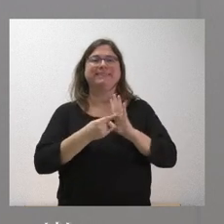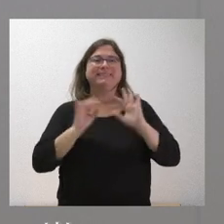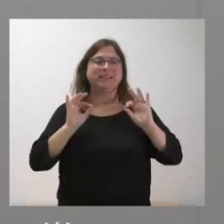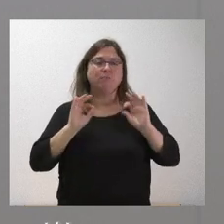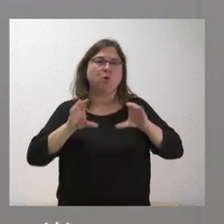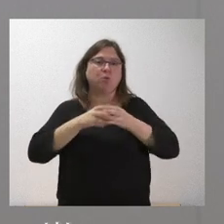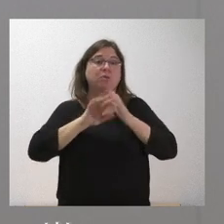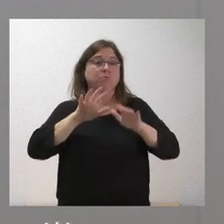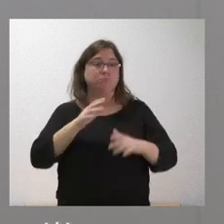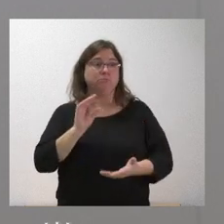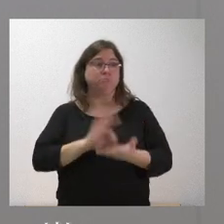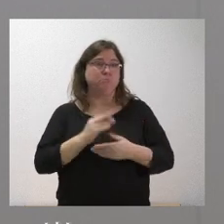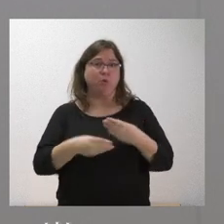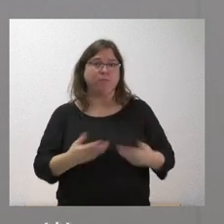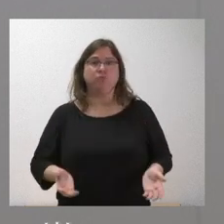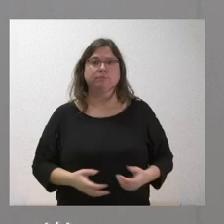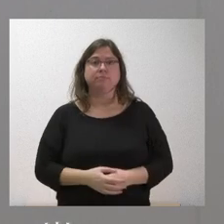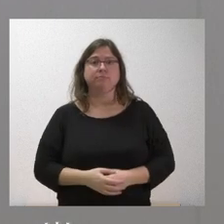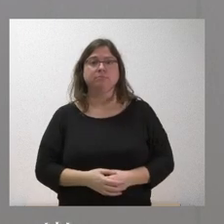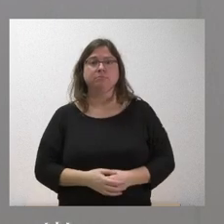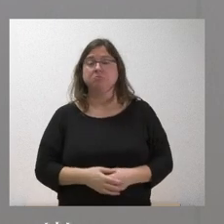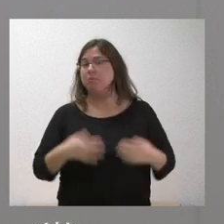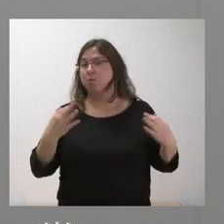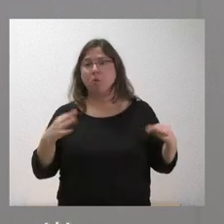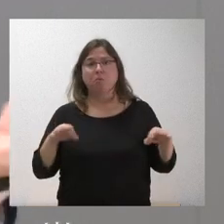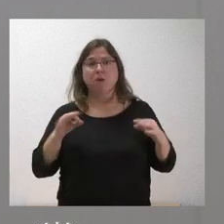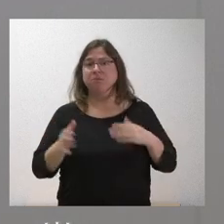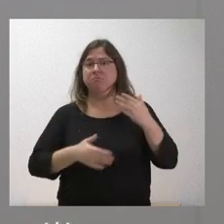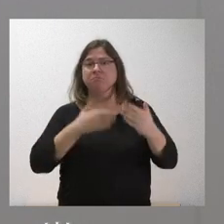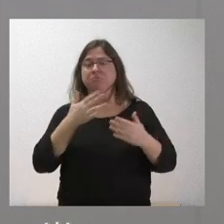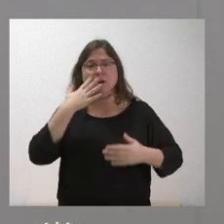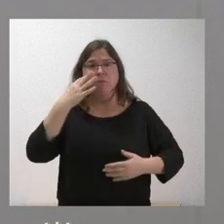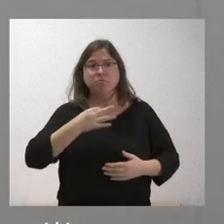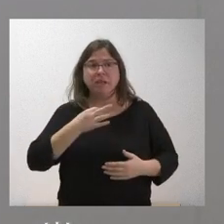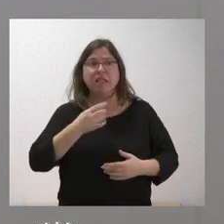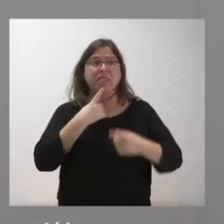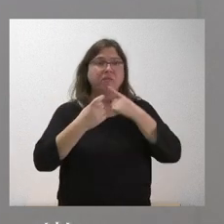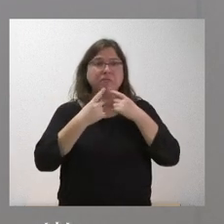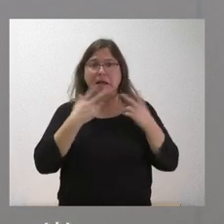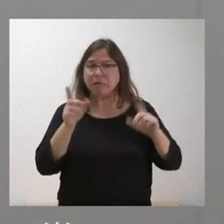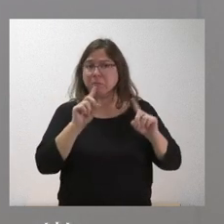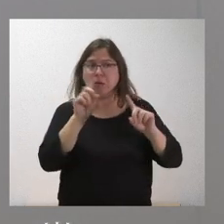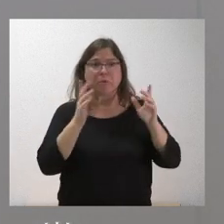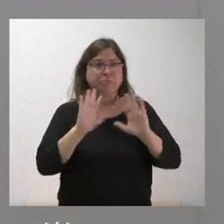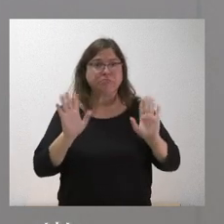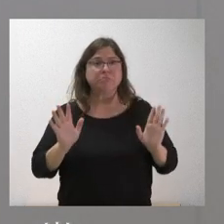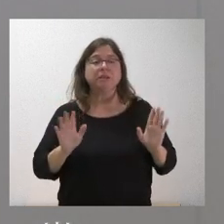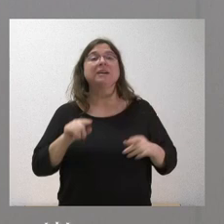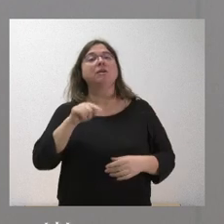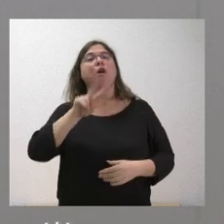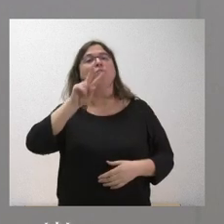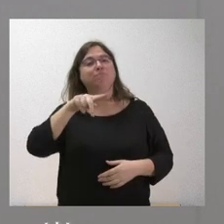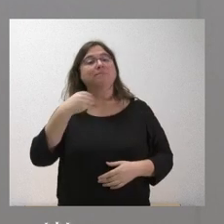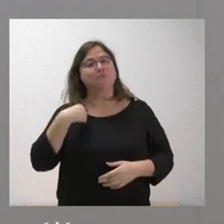Castilla León y lo hicimos y lo hemos hecho con normalidad porque lo cierto Es que no ha habido grandes dificultades grandes problemas y esto también es lo que nos